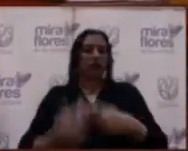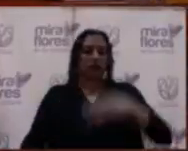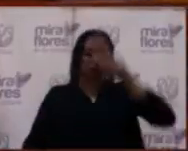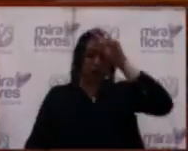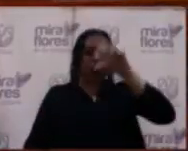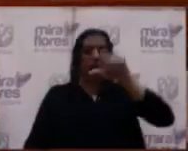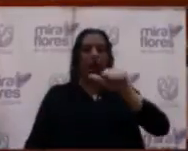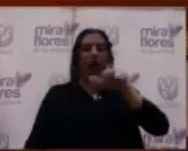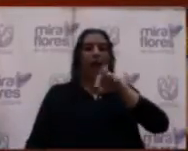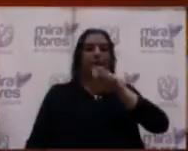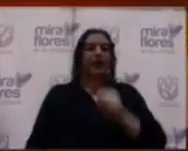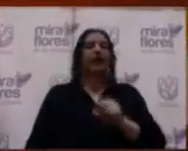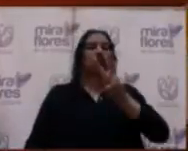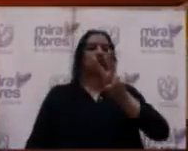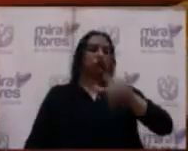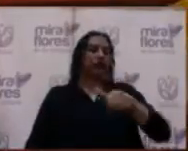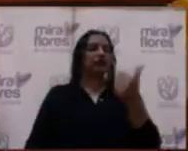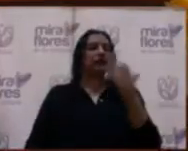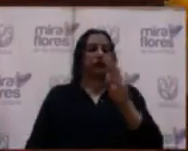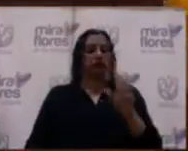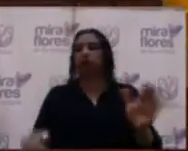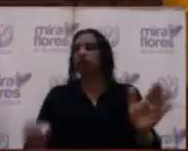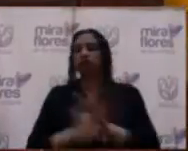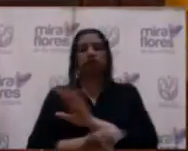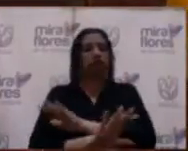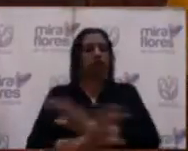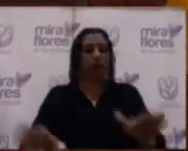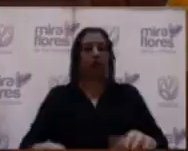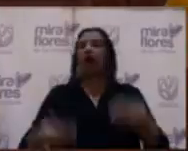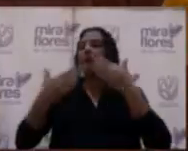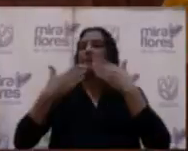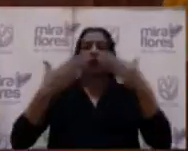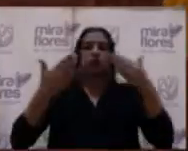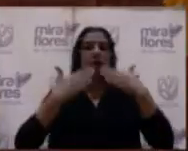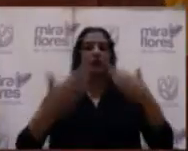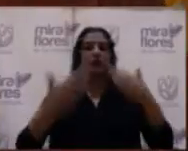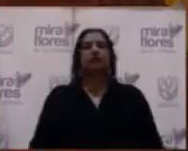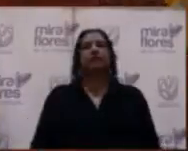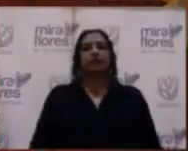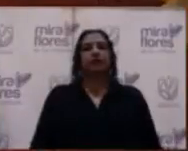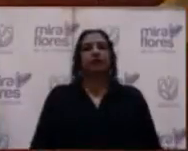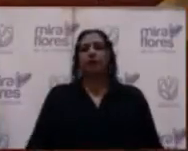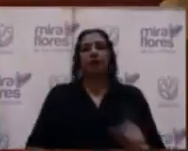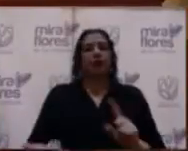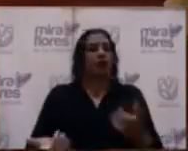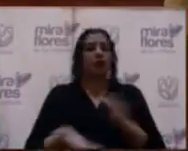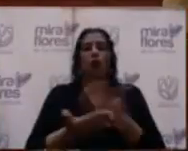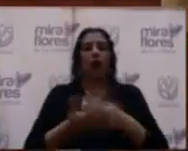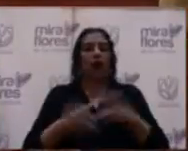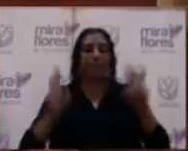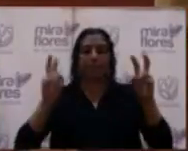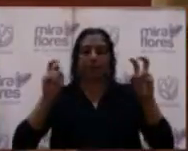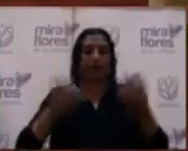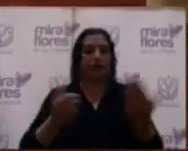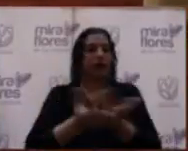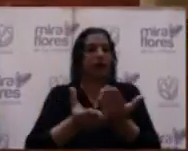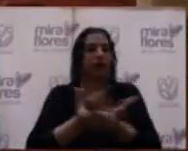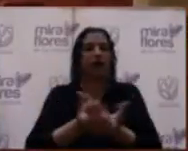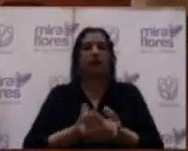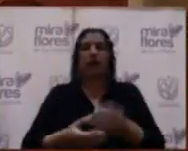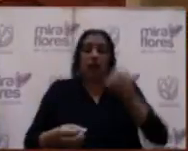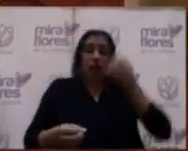APEC 2016. Es todo, señor alcalde. Muy bien, muchas gracias. No tenemos más temas entonces en despacho. No sé si hay